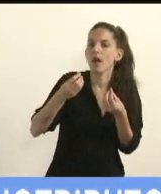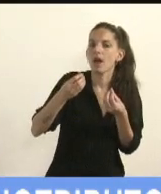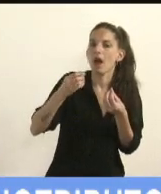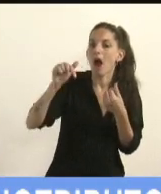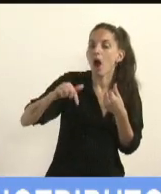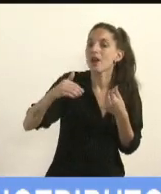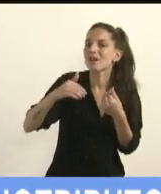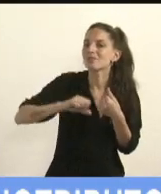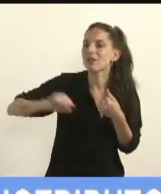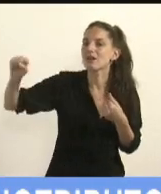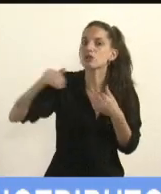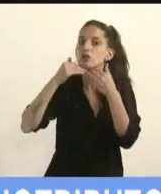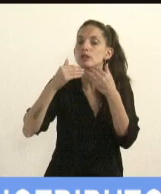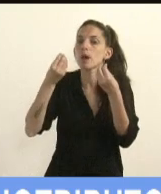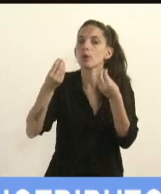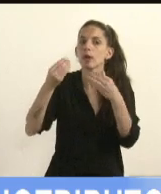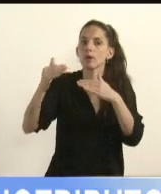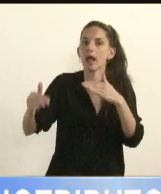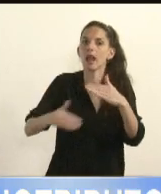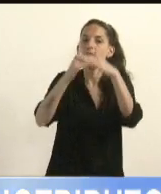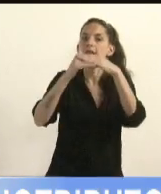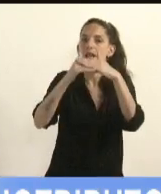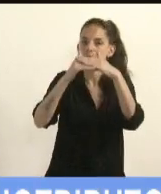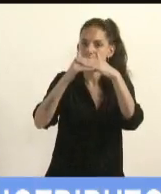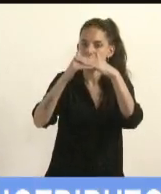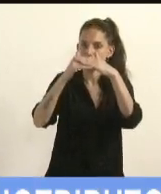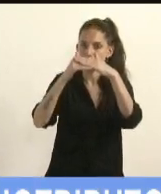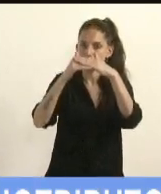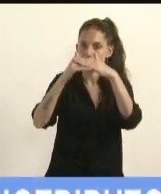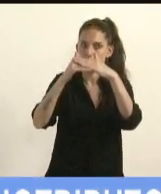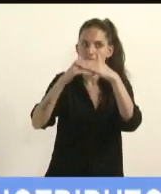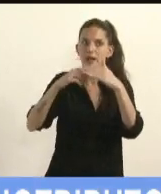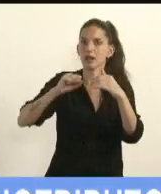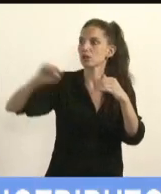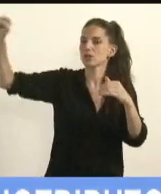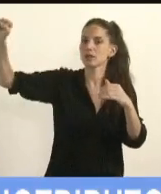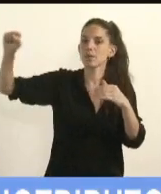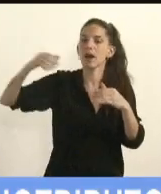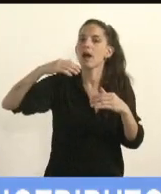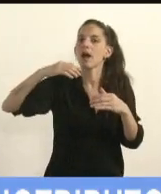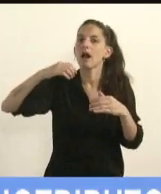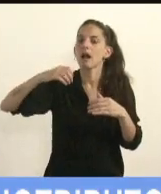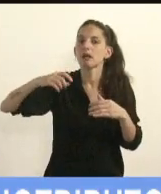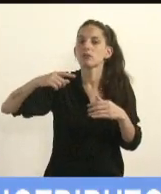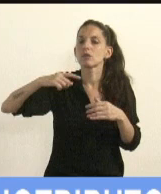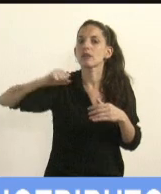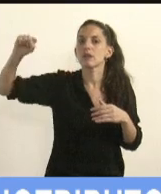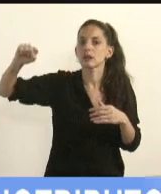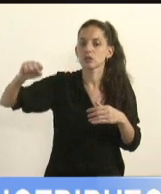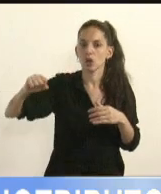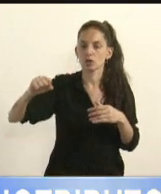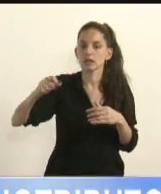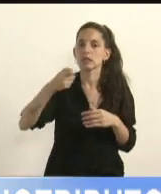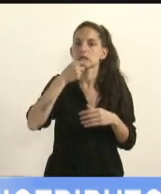límites y topes a los aumentos para que la inflación tampoco se sepa. Y si no, si no utilizan las